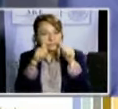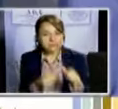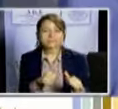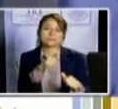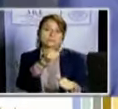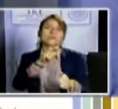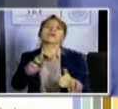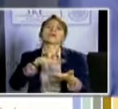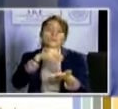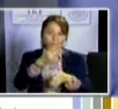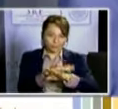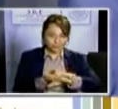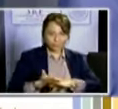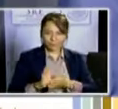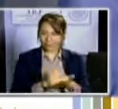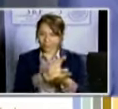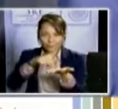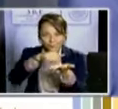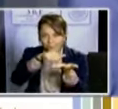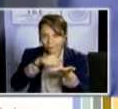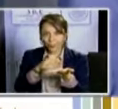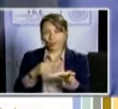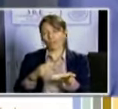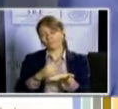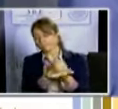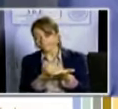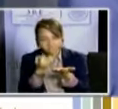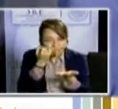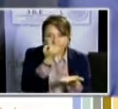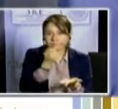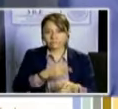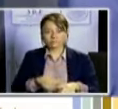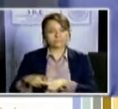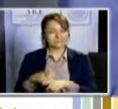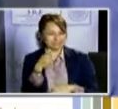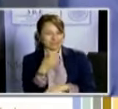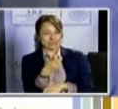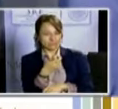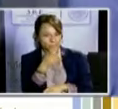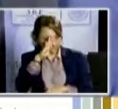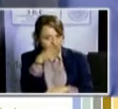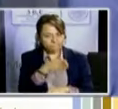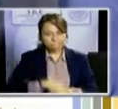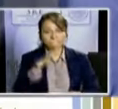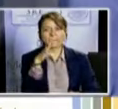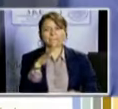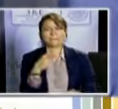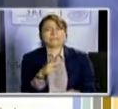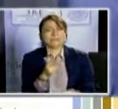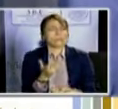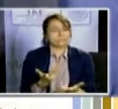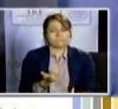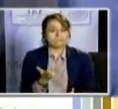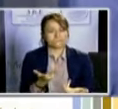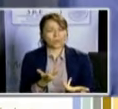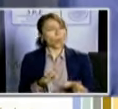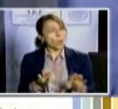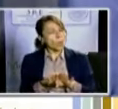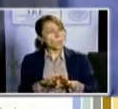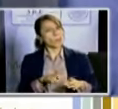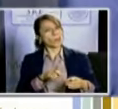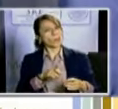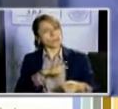entonces, ¿dónde mete los recursos o cuál debe de ser las prioridades de la relación bilateral? Pero veamos el otro